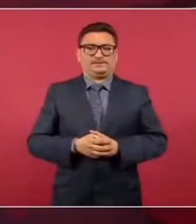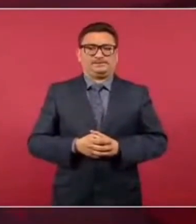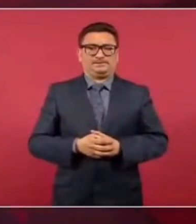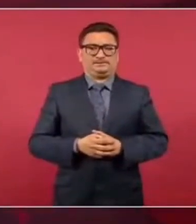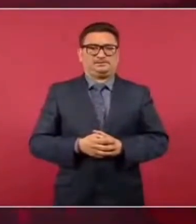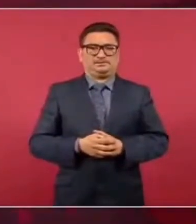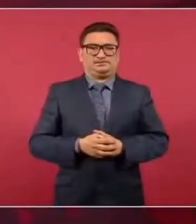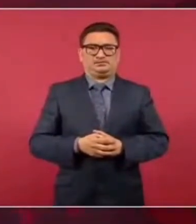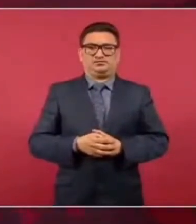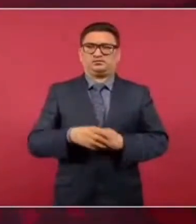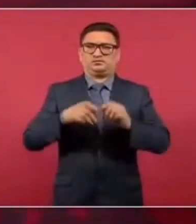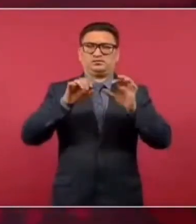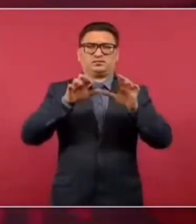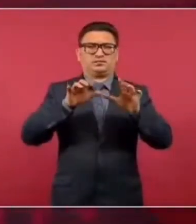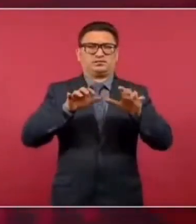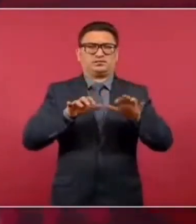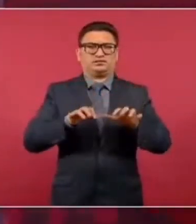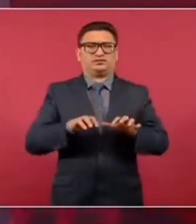escritor